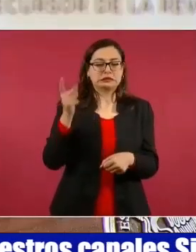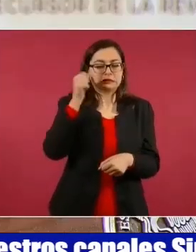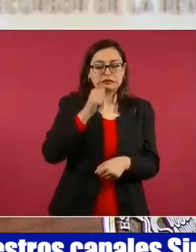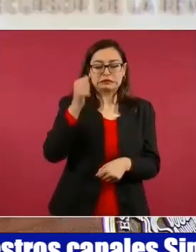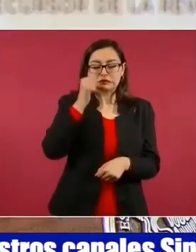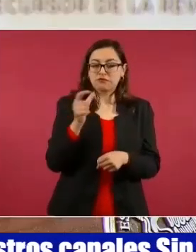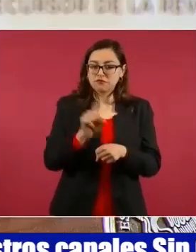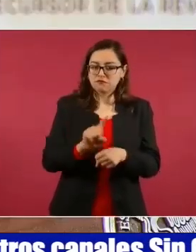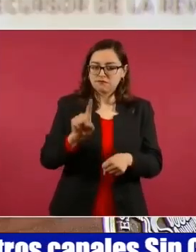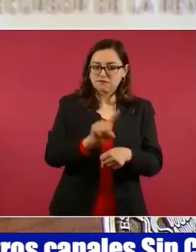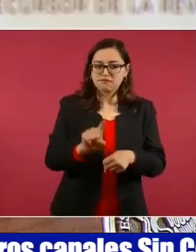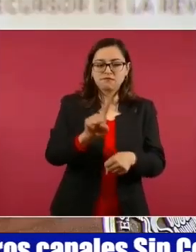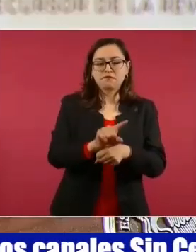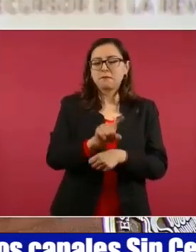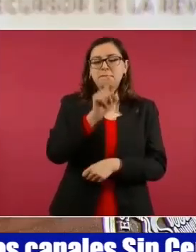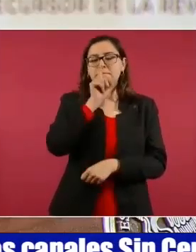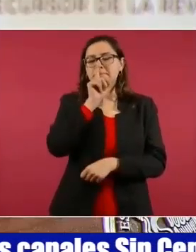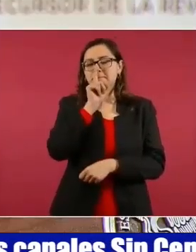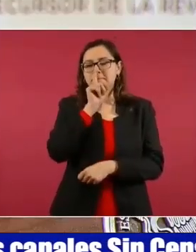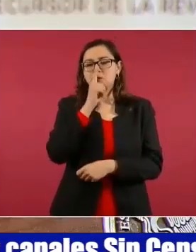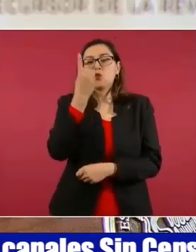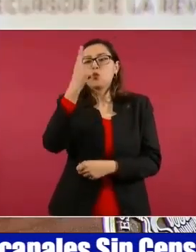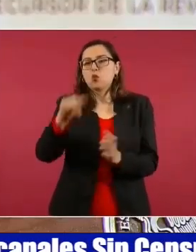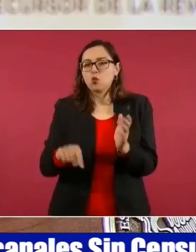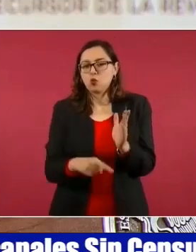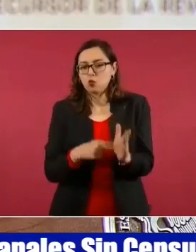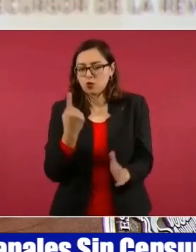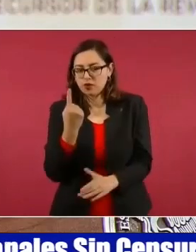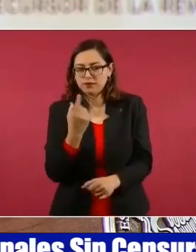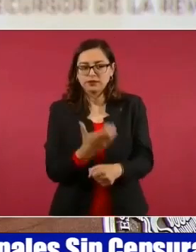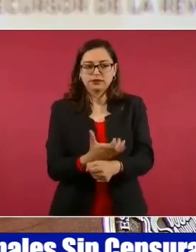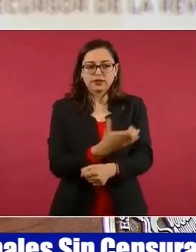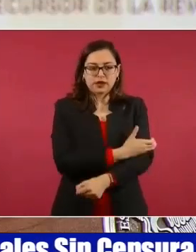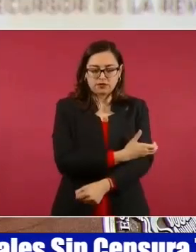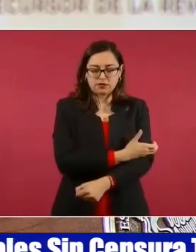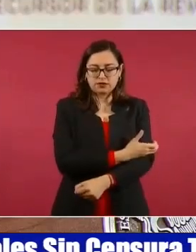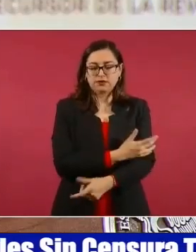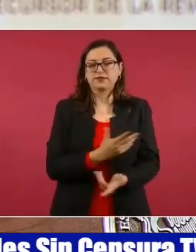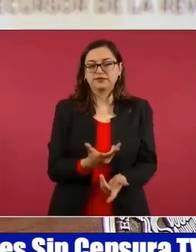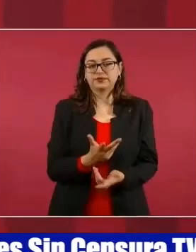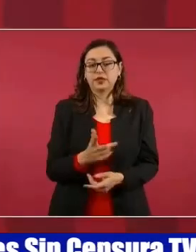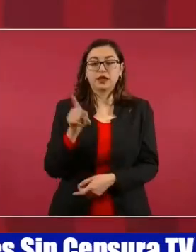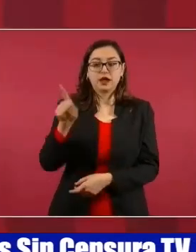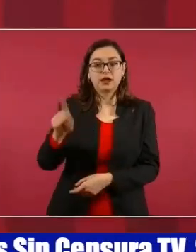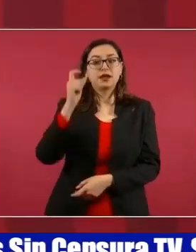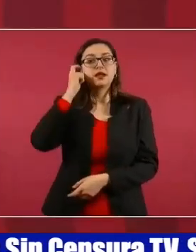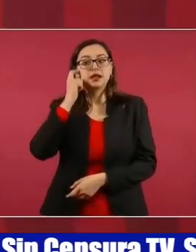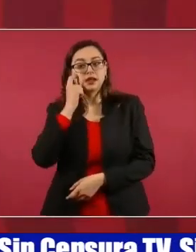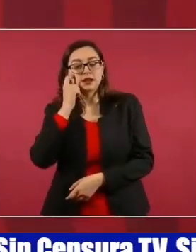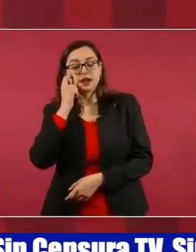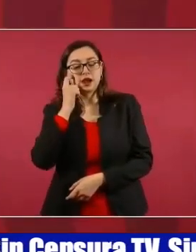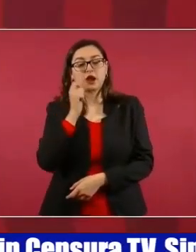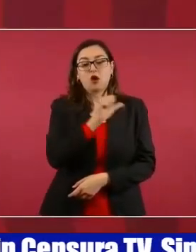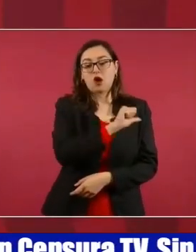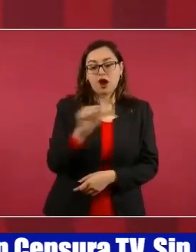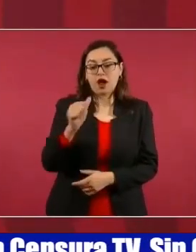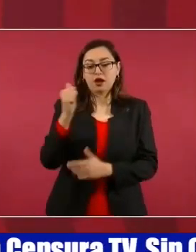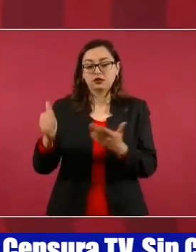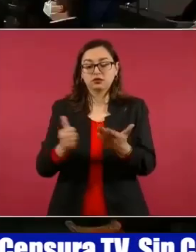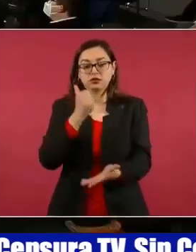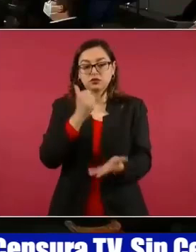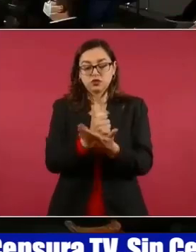presiones, porque evidentemente había muchos intereses de por medio, que hasta el Palero de Héctor de Mauleón, Palero en otros